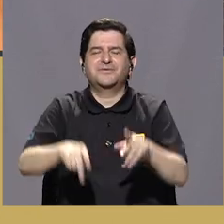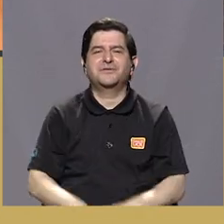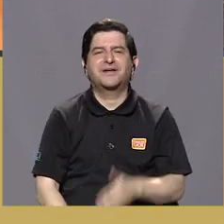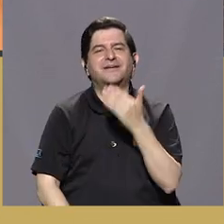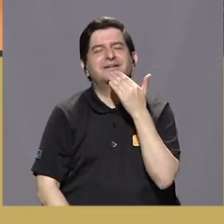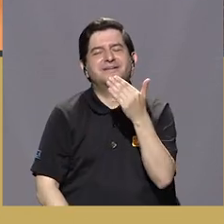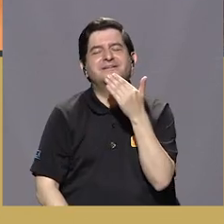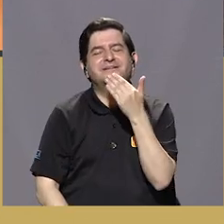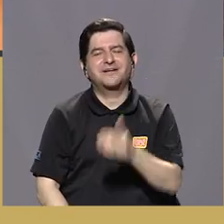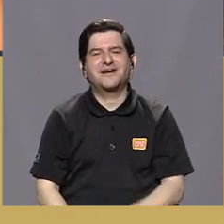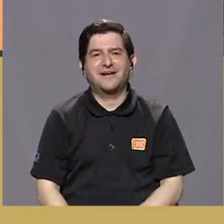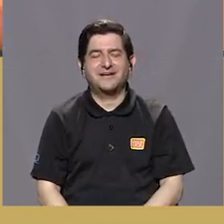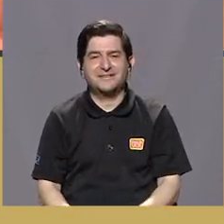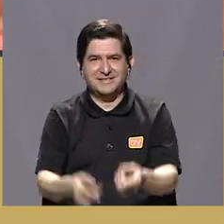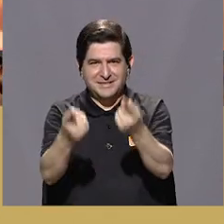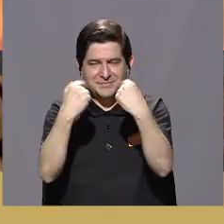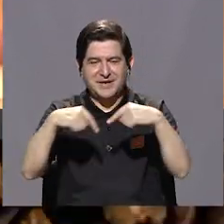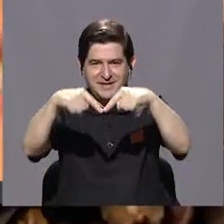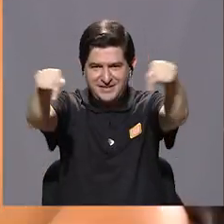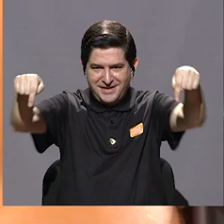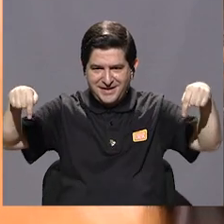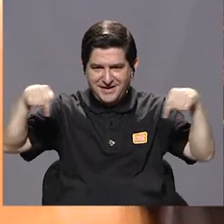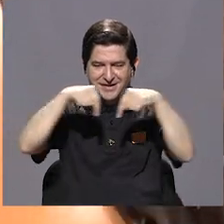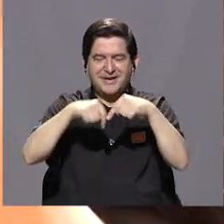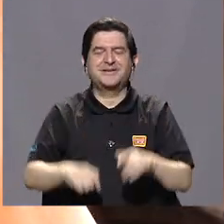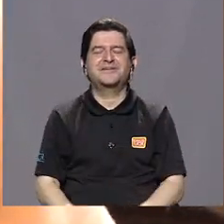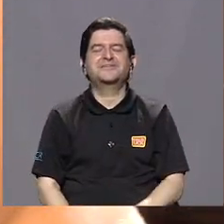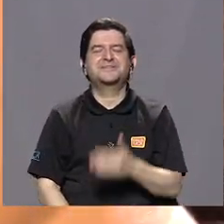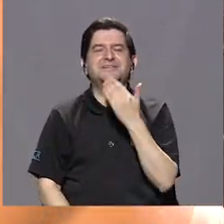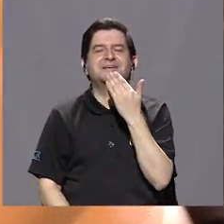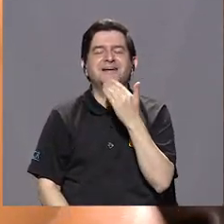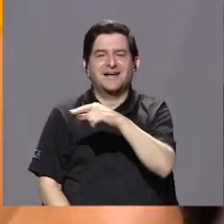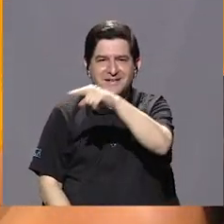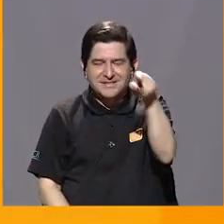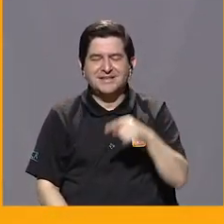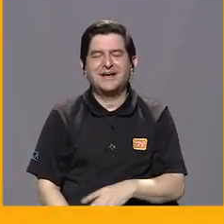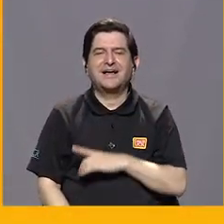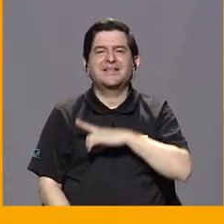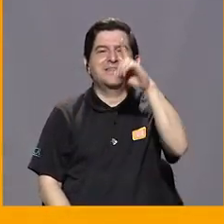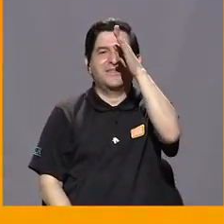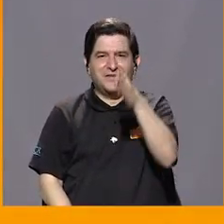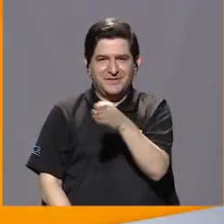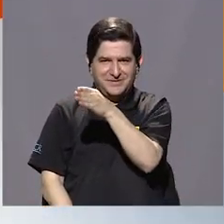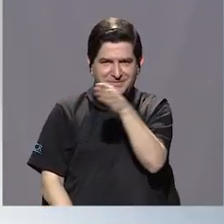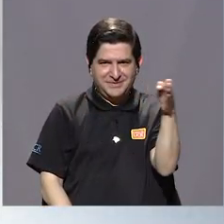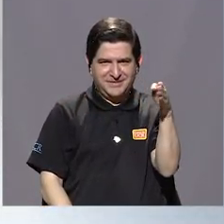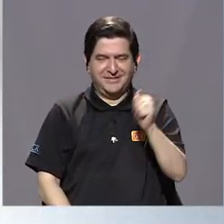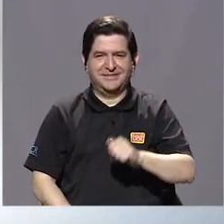Gracias por traernos hasta el ring, Ana. No, muchísimas placer. Gracias a ustedes. Que Dios los bendiga.